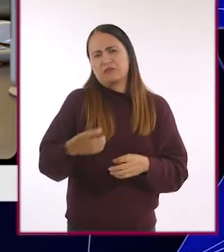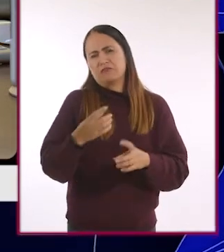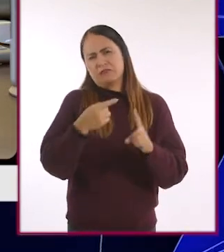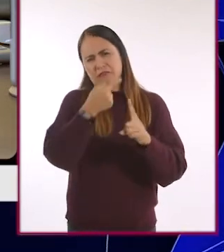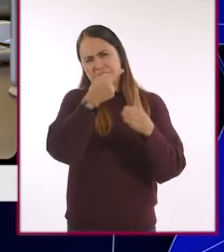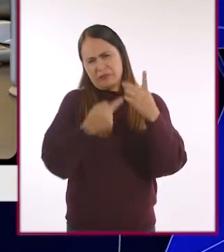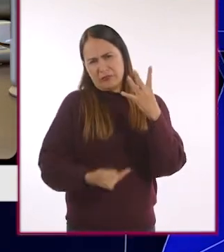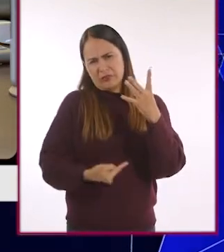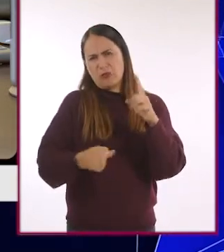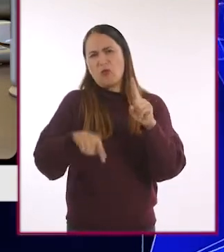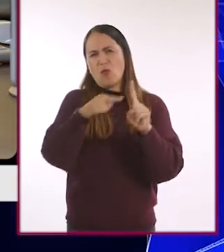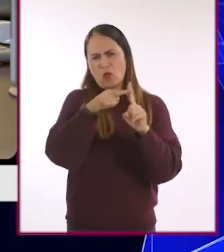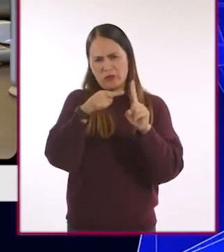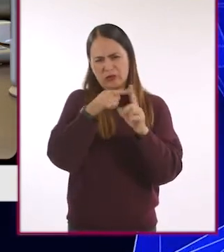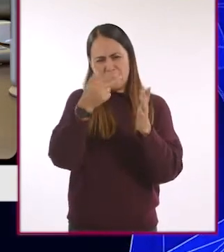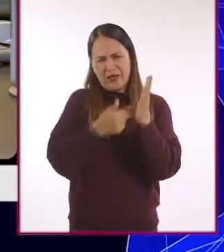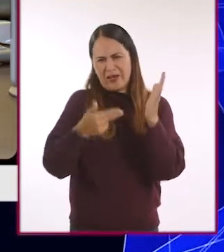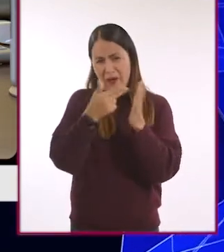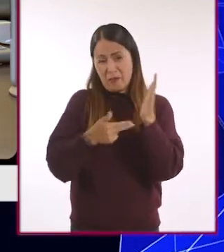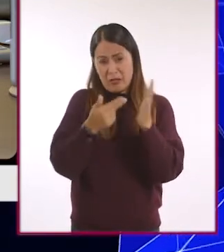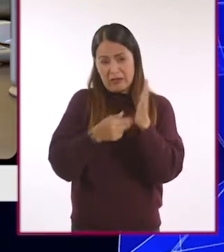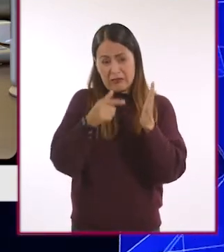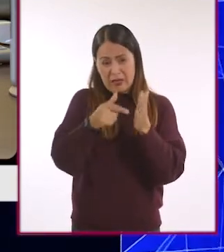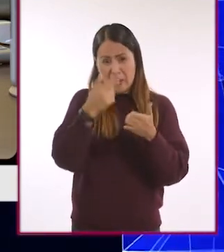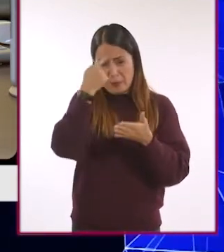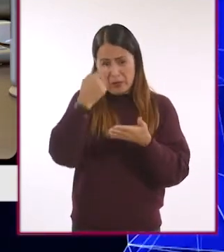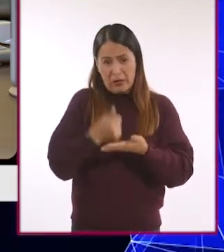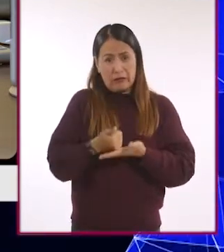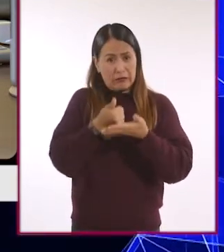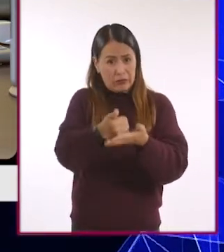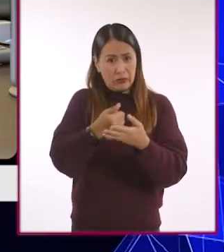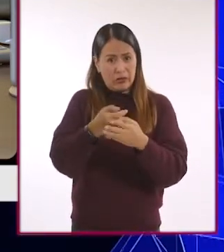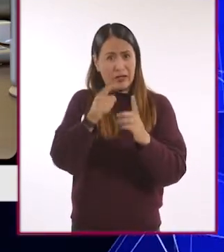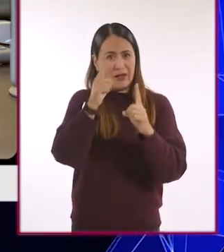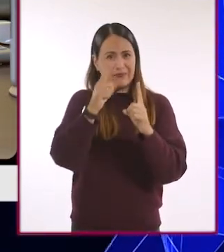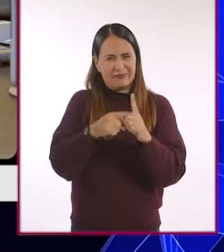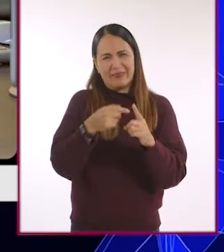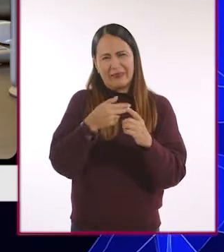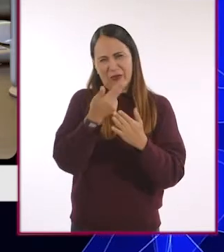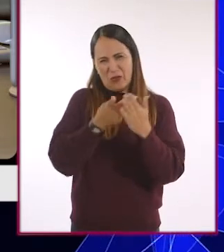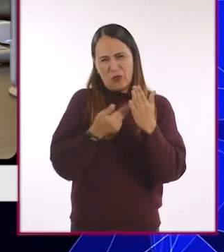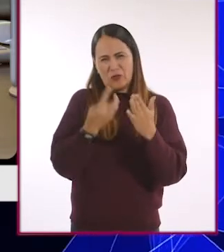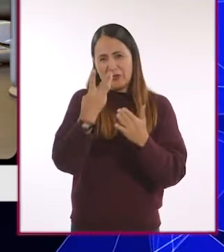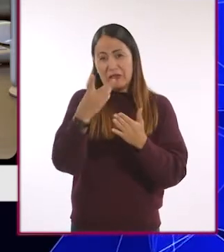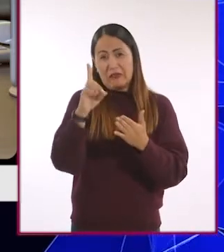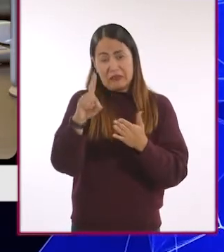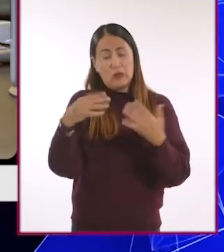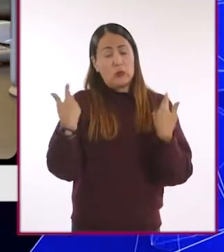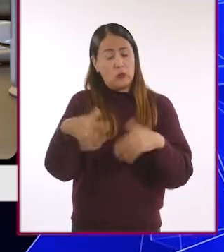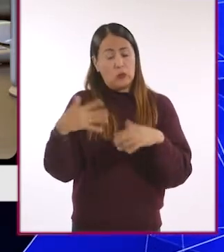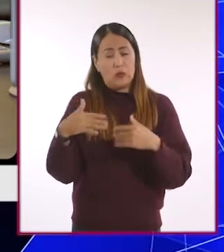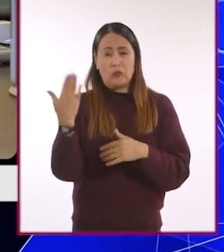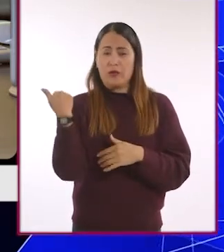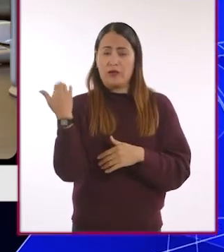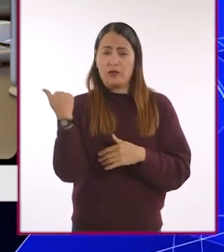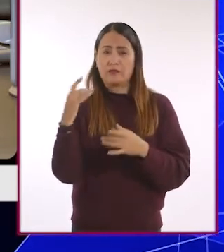permite utilizar las herramientas digitales, la animación en este caso, hace referencia justo al comentario que acabas de hacer sobre Méliès.